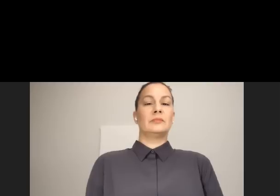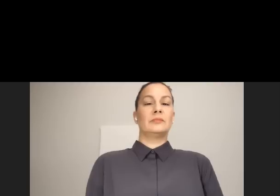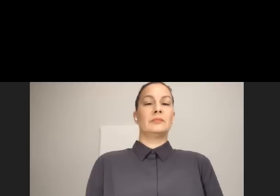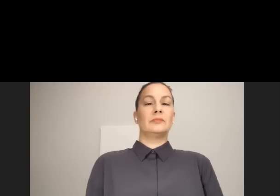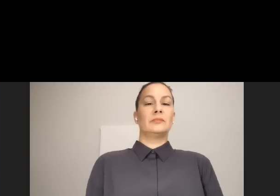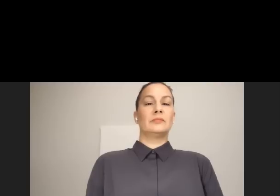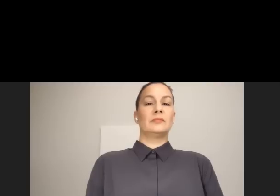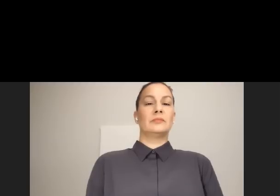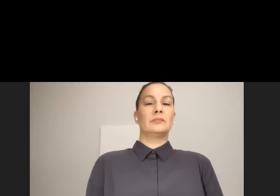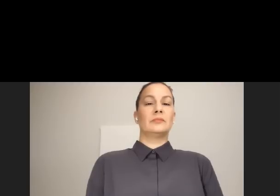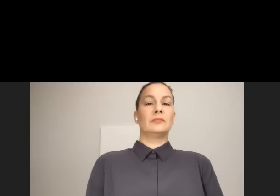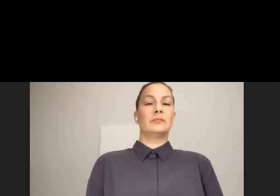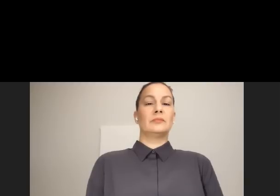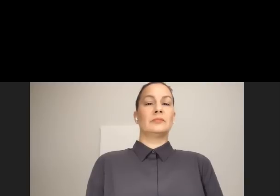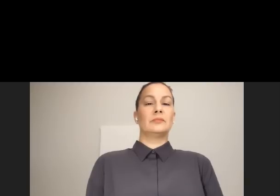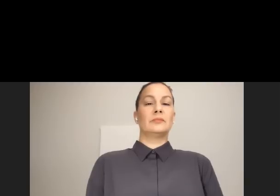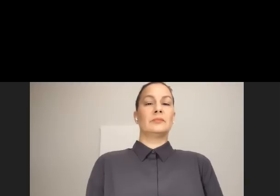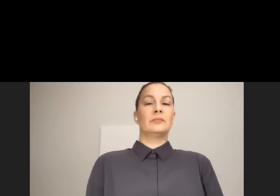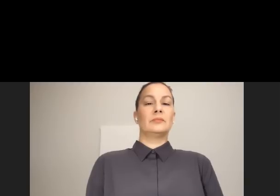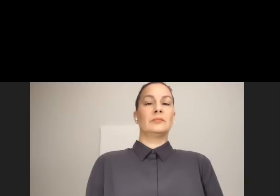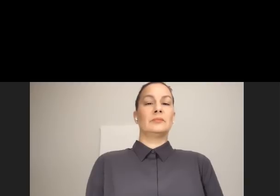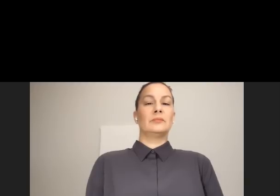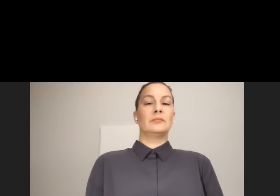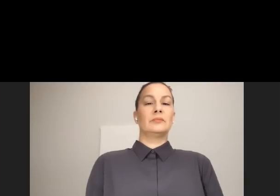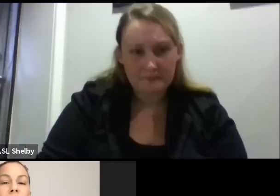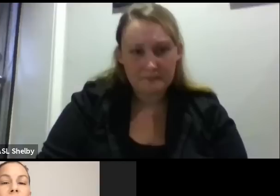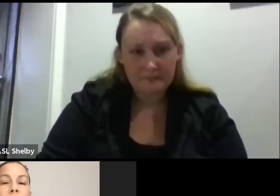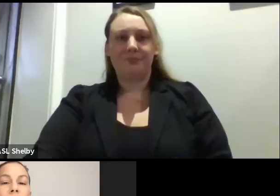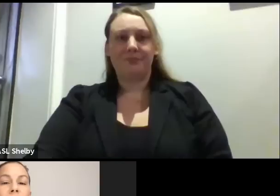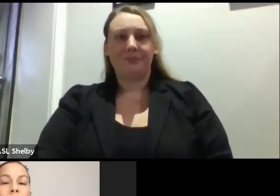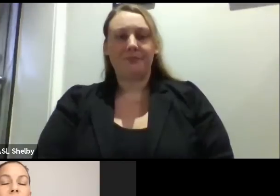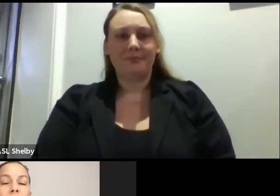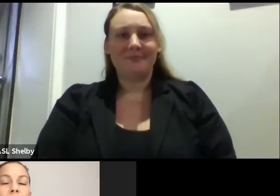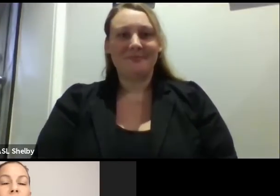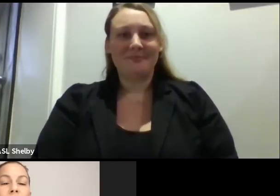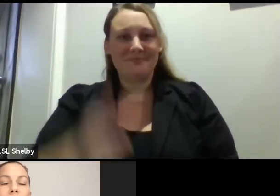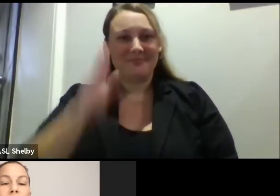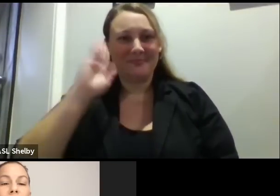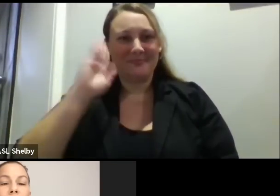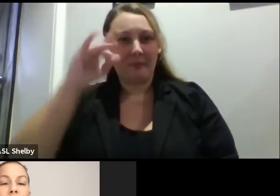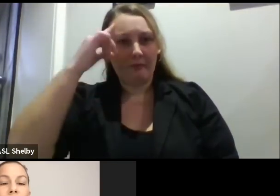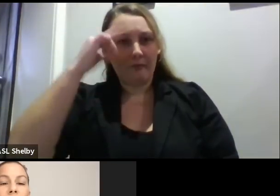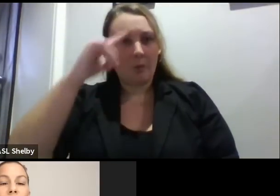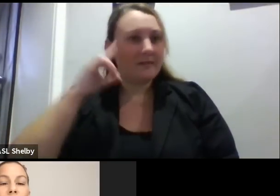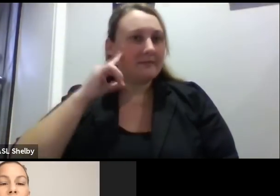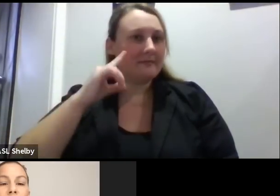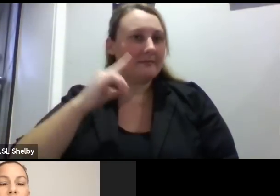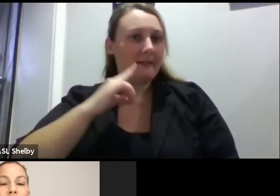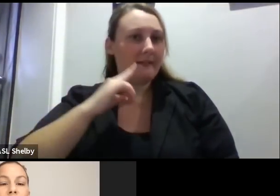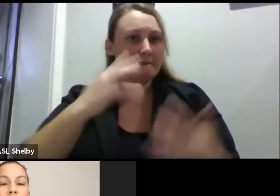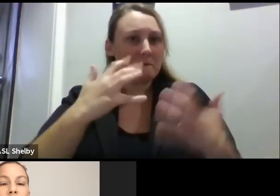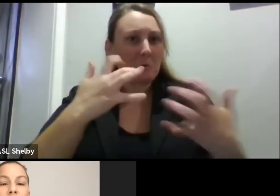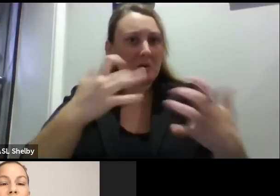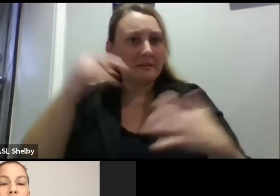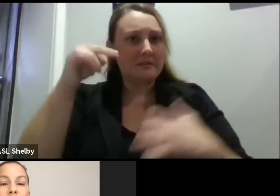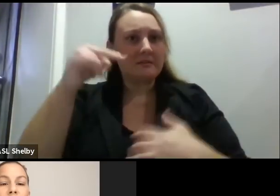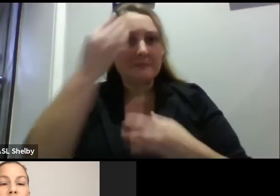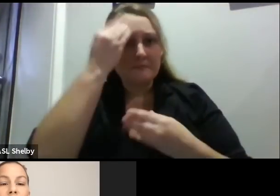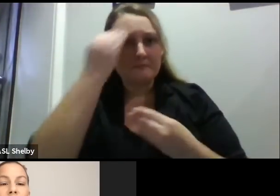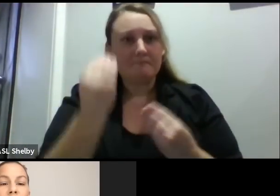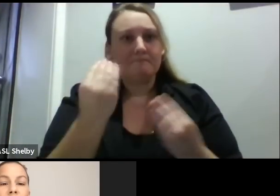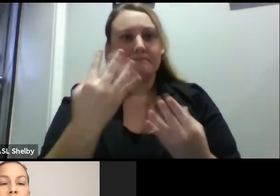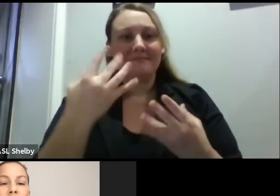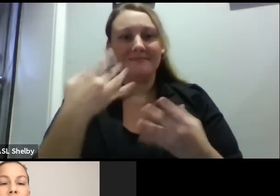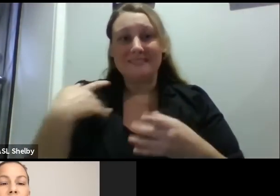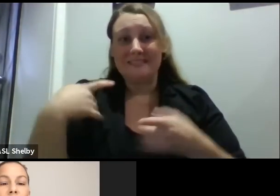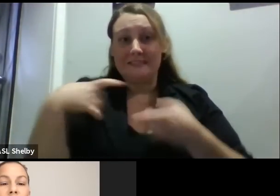las rentas, ya que muchas de las mujeres trans están preocupadas porque no han trabajado, no hay clientes para